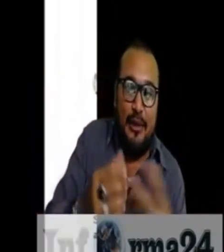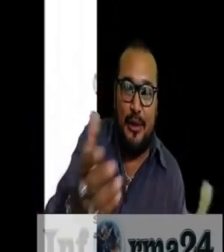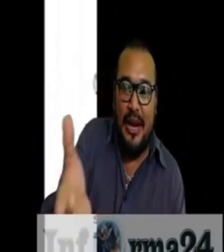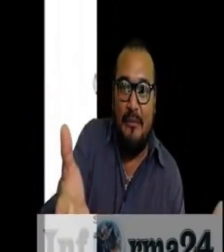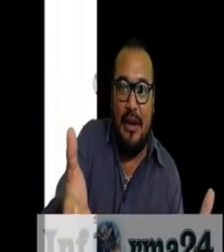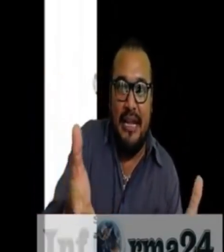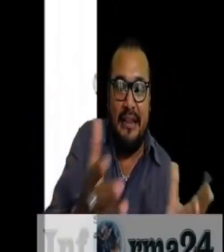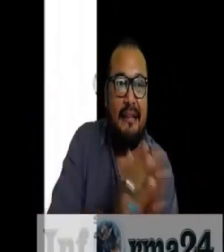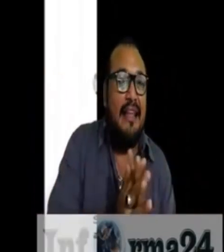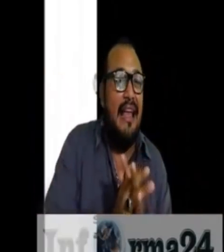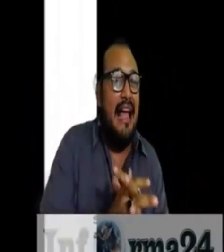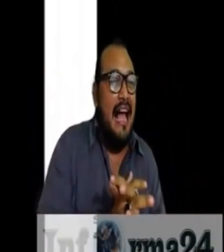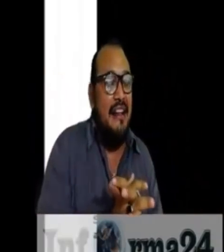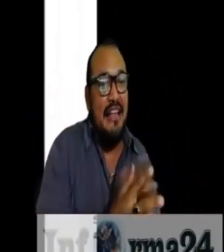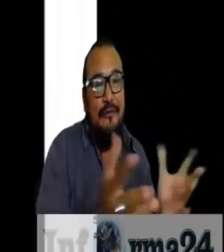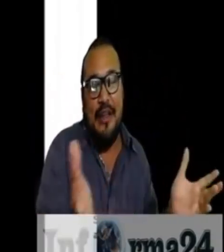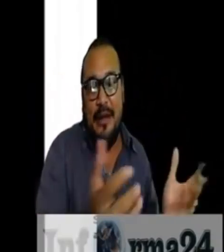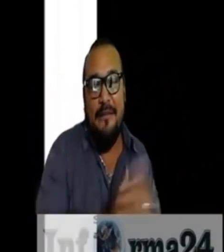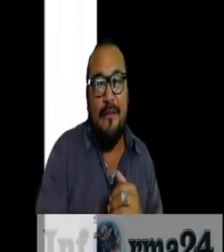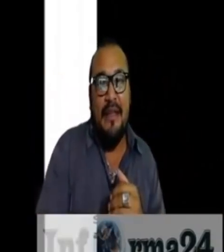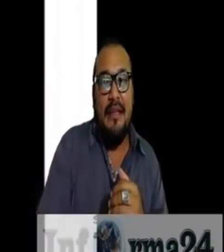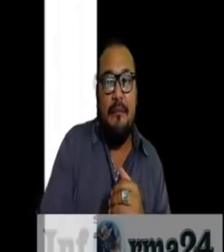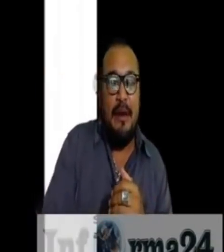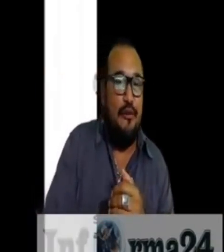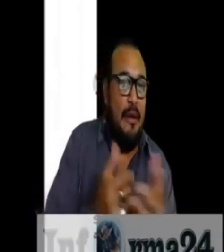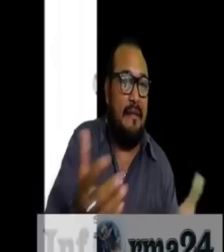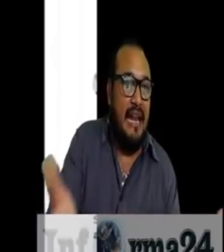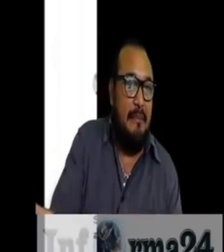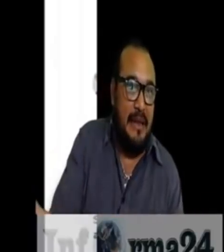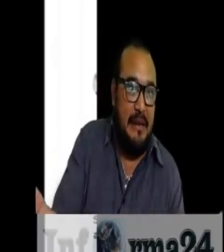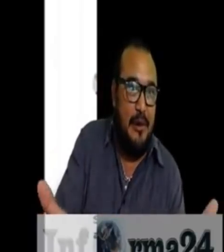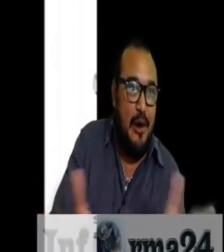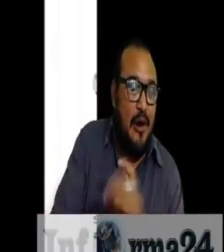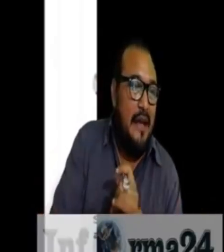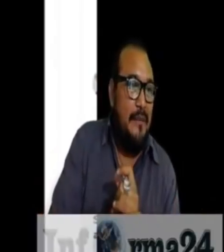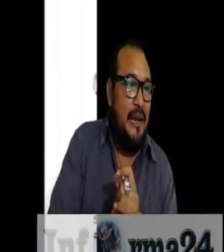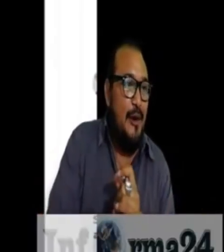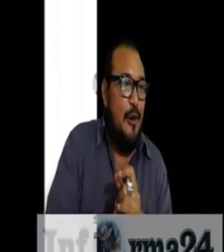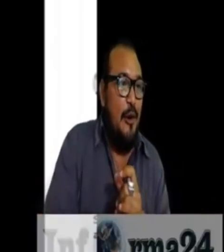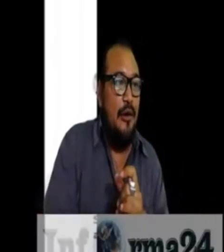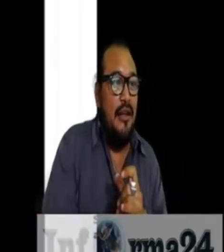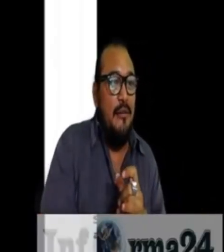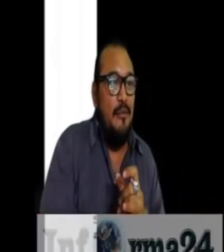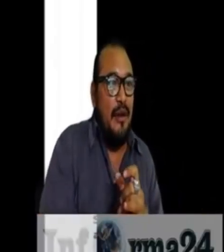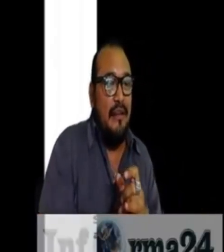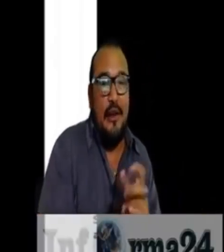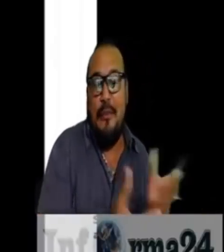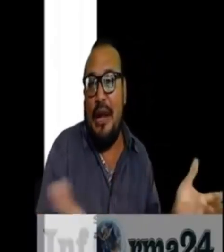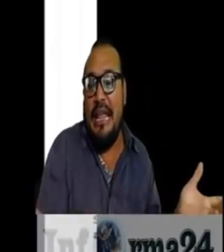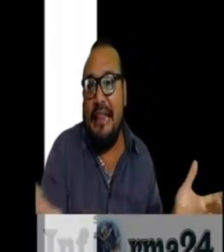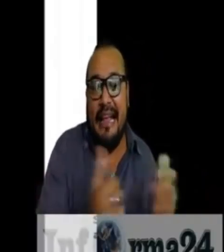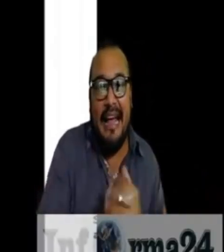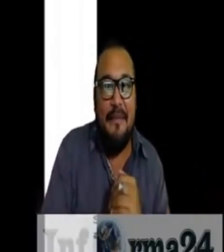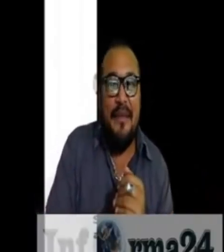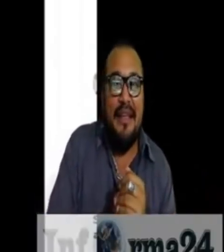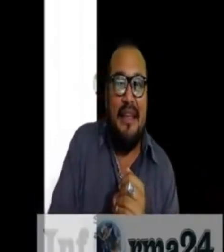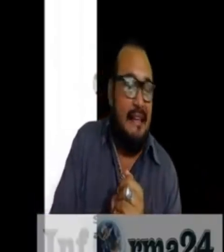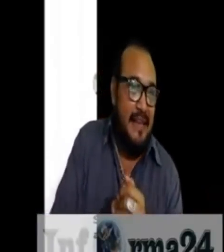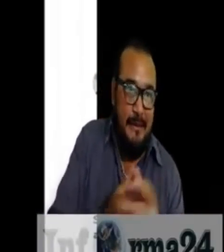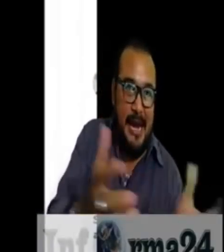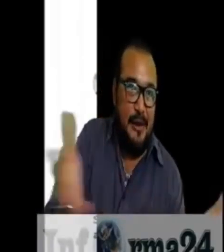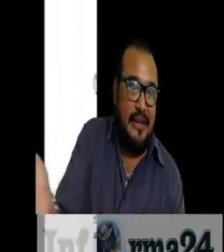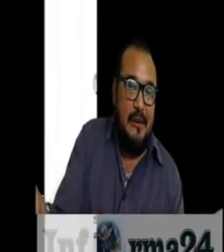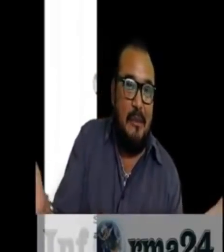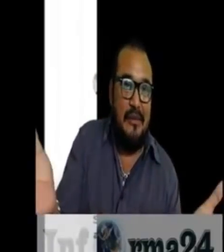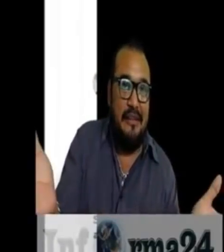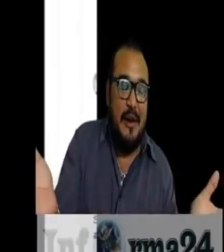como la doctora abuelitas hayan feeling presume ser epidemióloga y luego pues geopolítica y